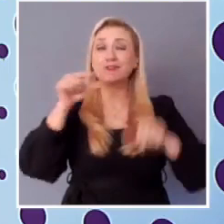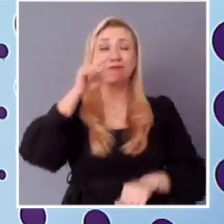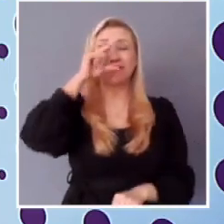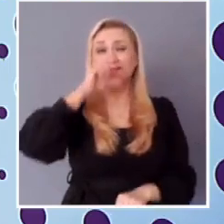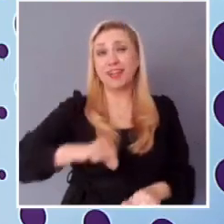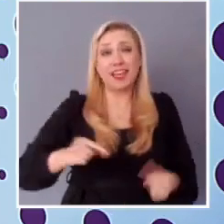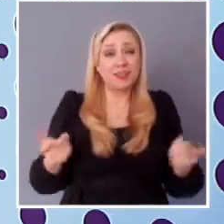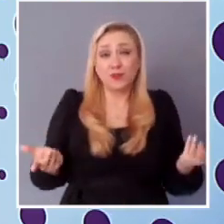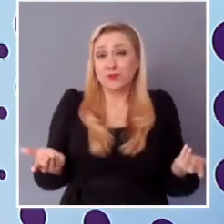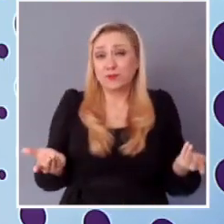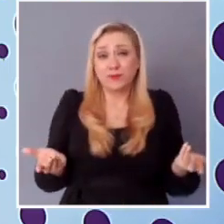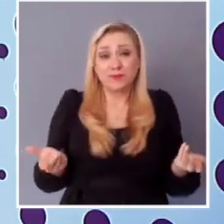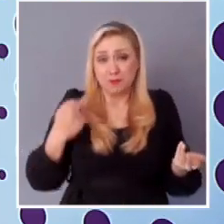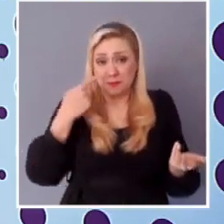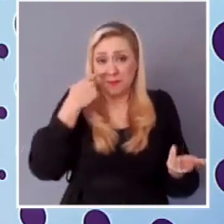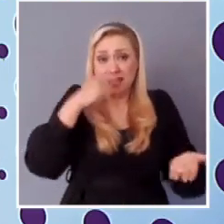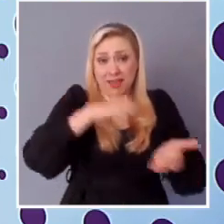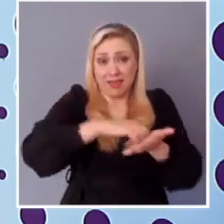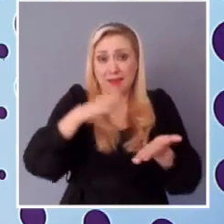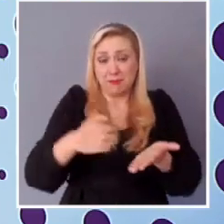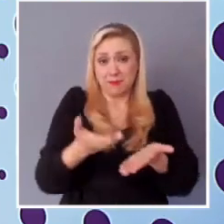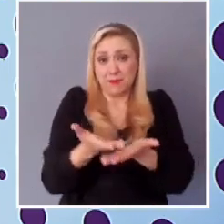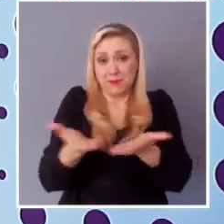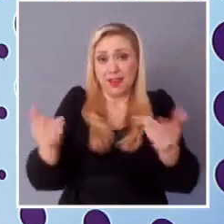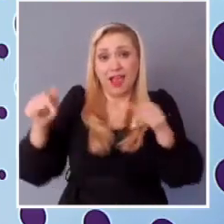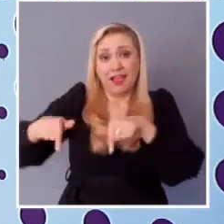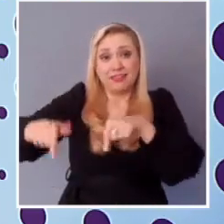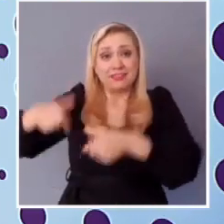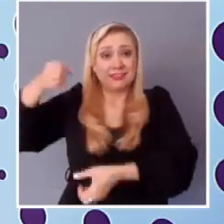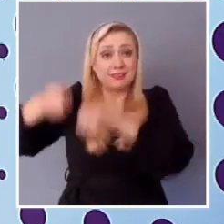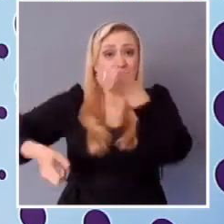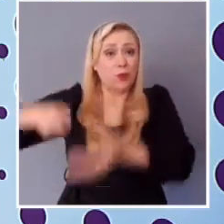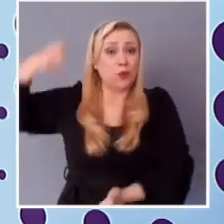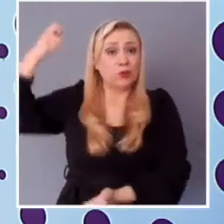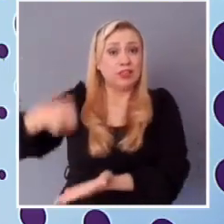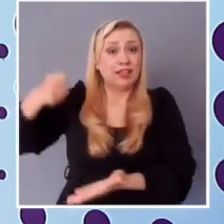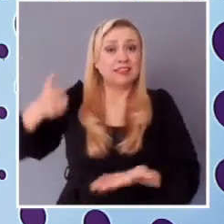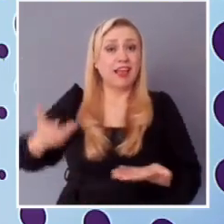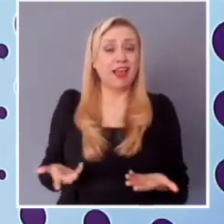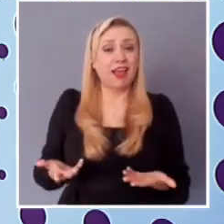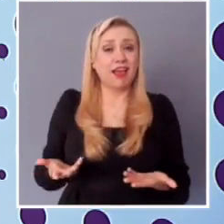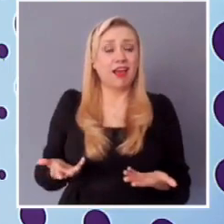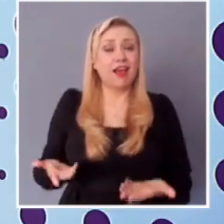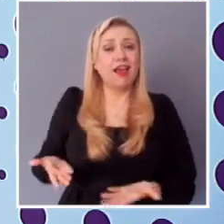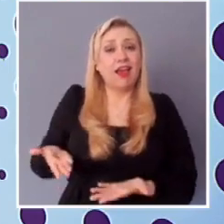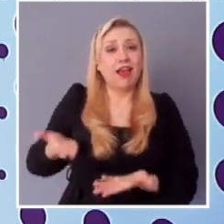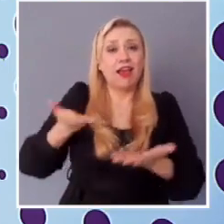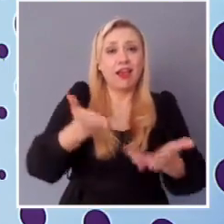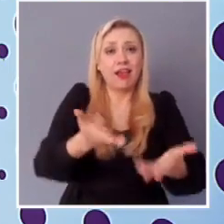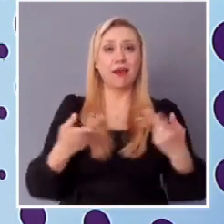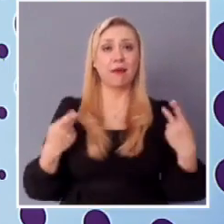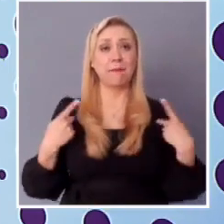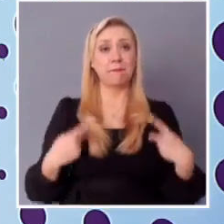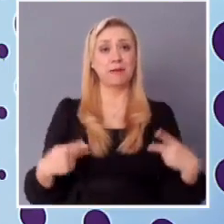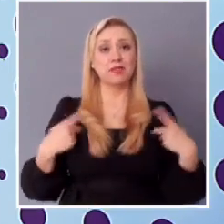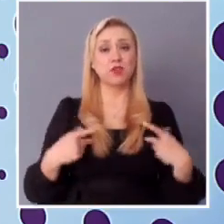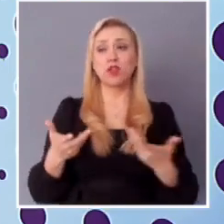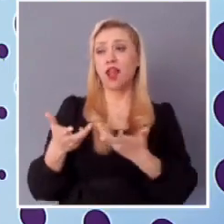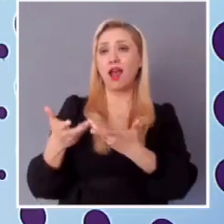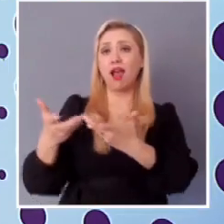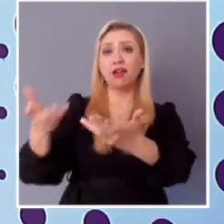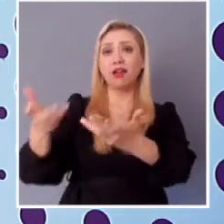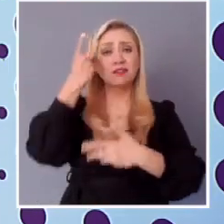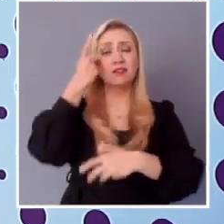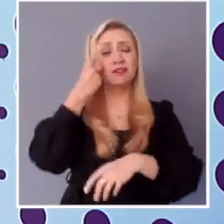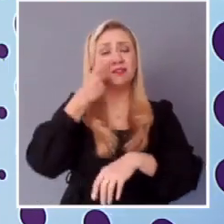las respuestas que se dan desde el sistema de justicia hacia personas en situación de calle con